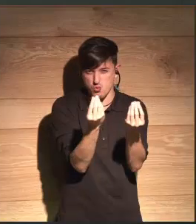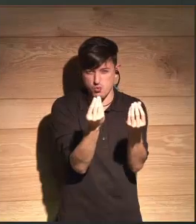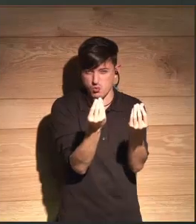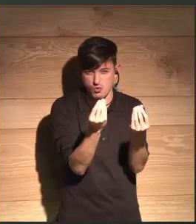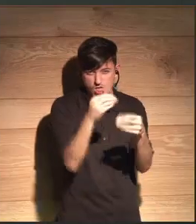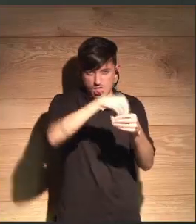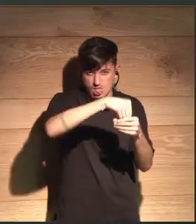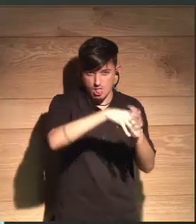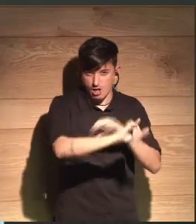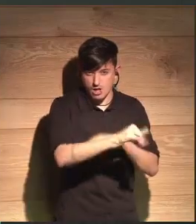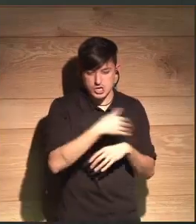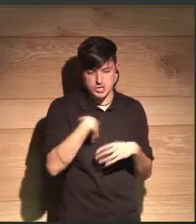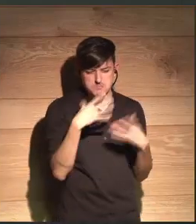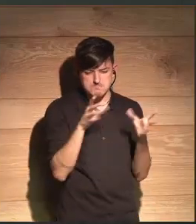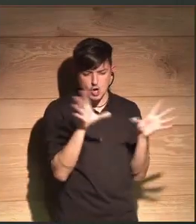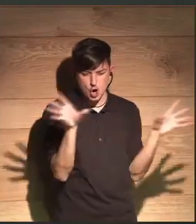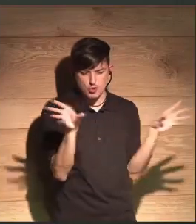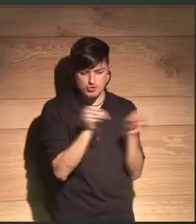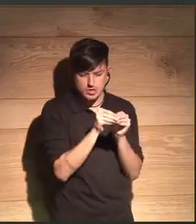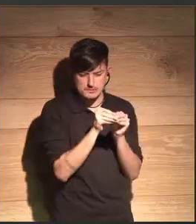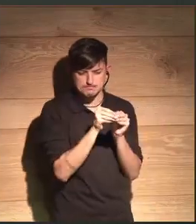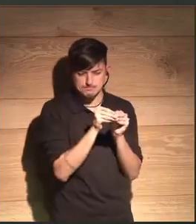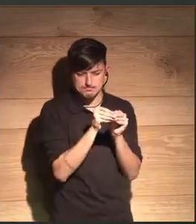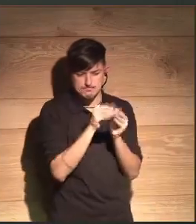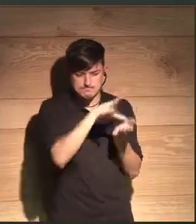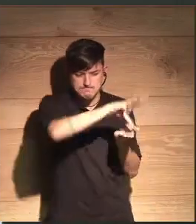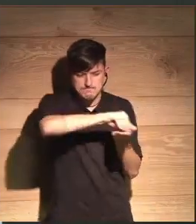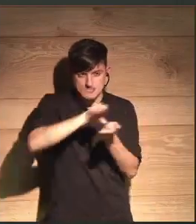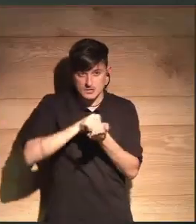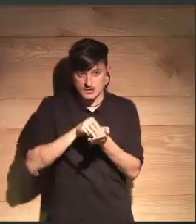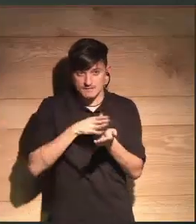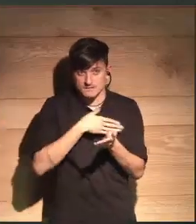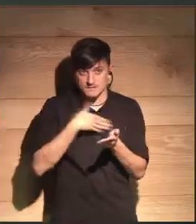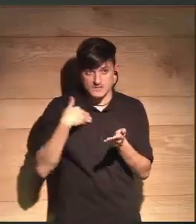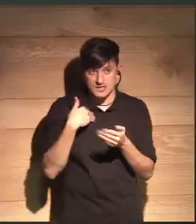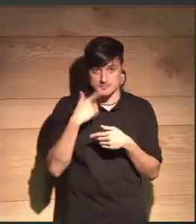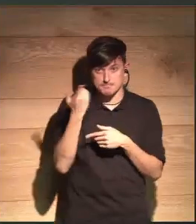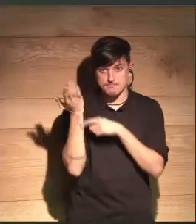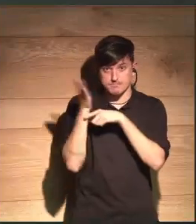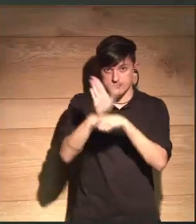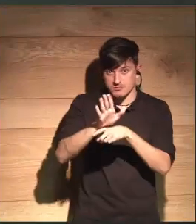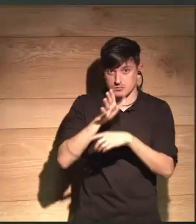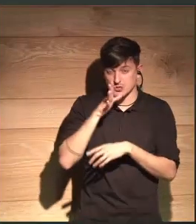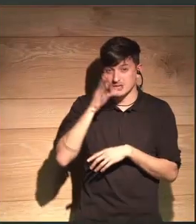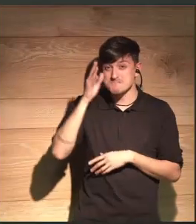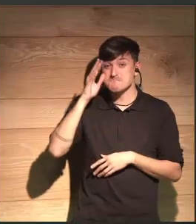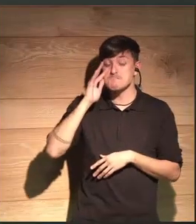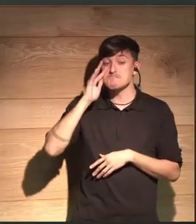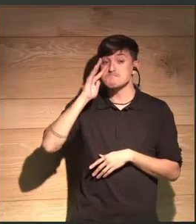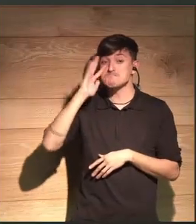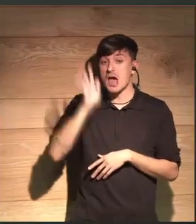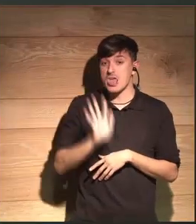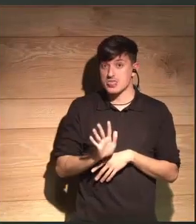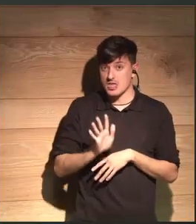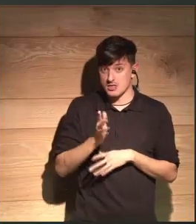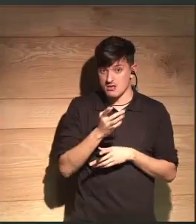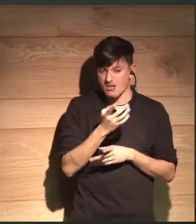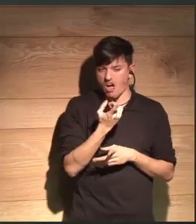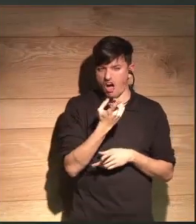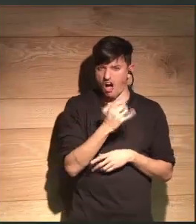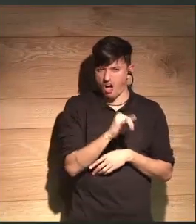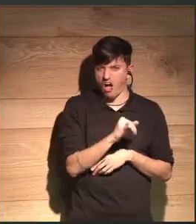algunas conclusiones etcétera de eso lo quería poner simplemente aquí y andorra querer porque me parece que hay una necesidad